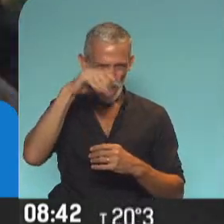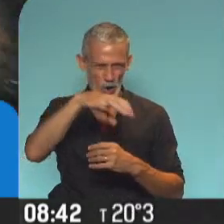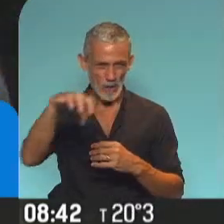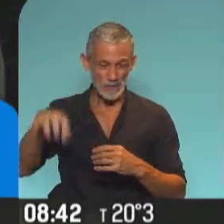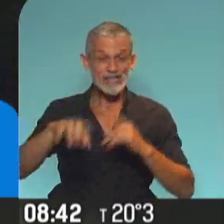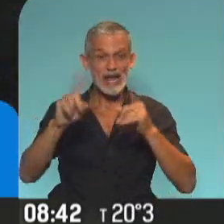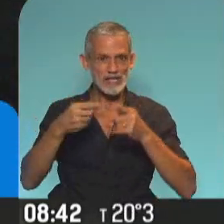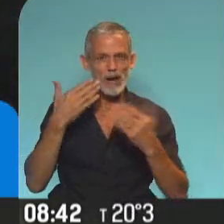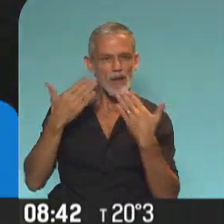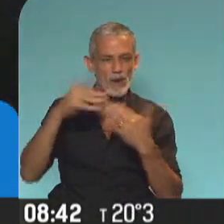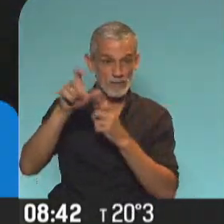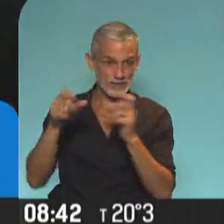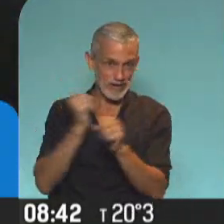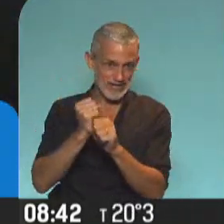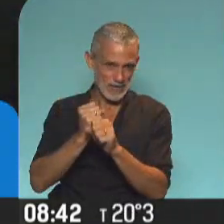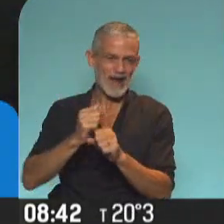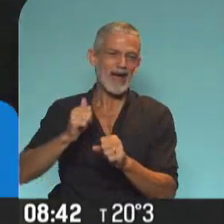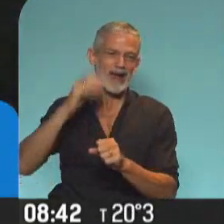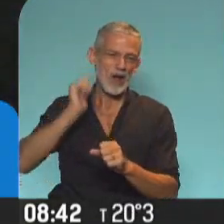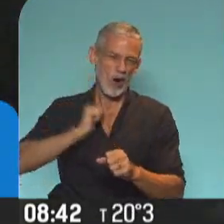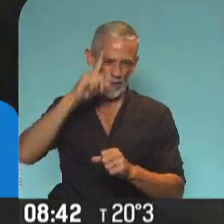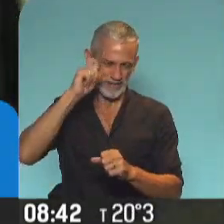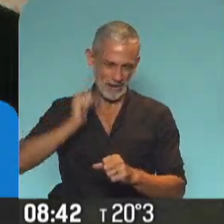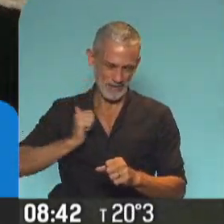también con el personal del hospital militar aquí en campo de mayo